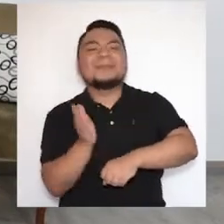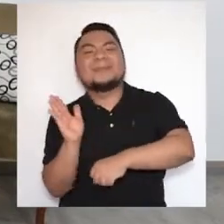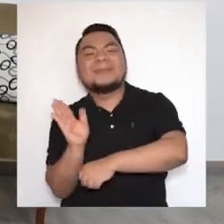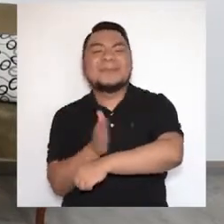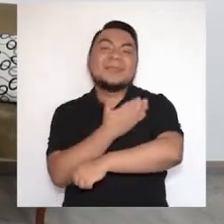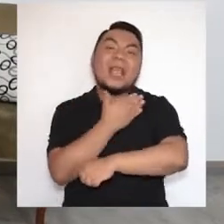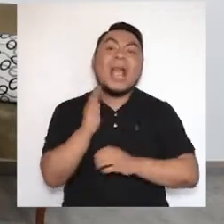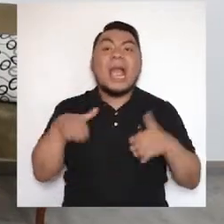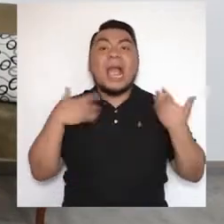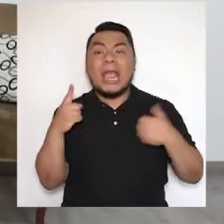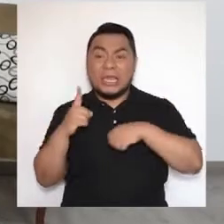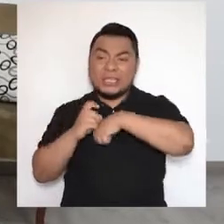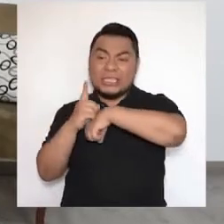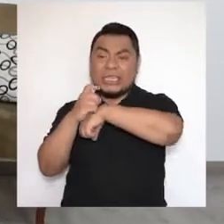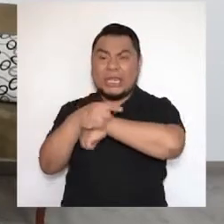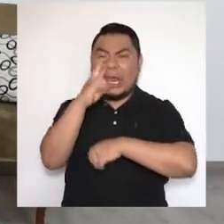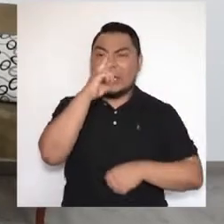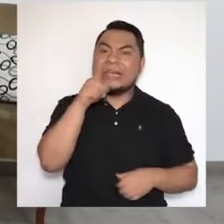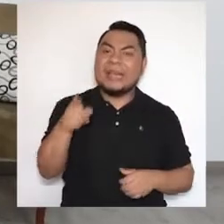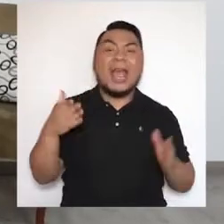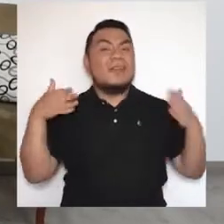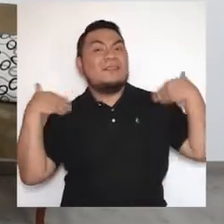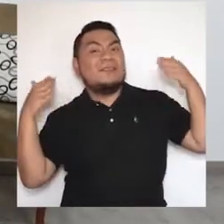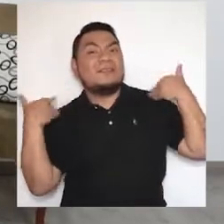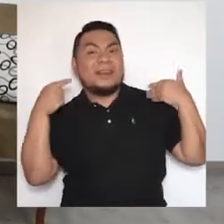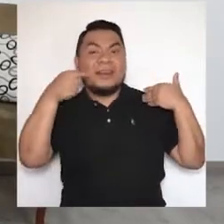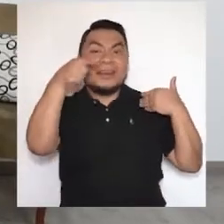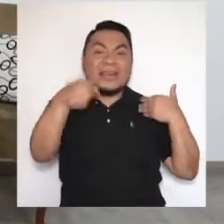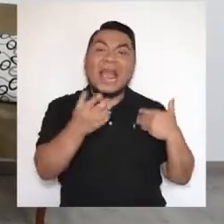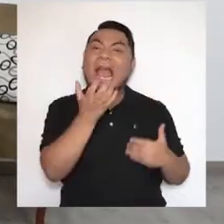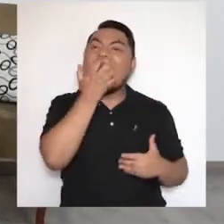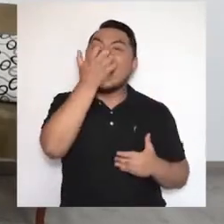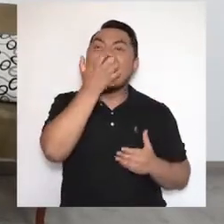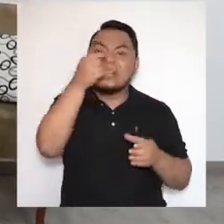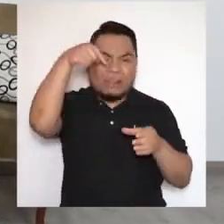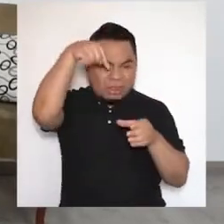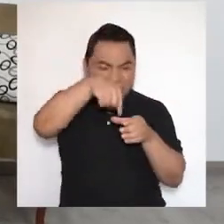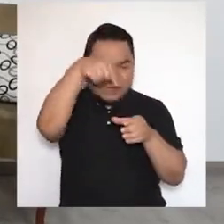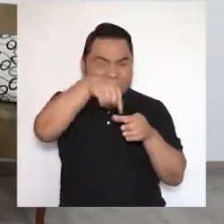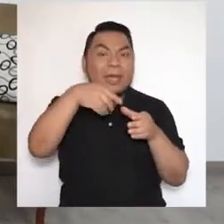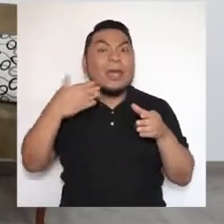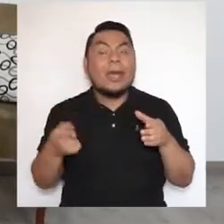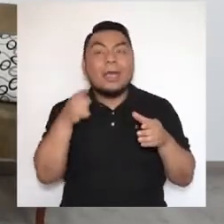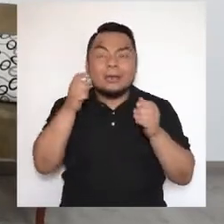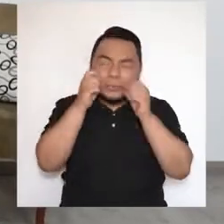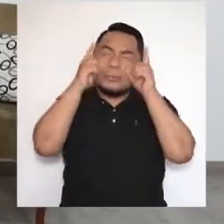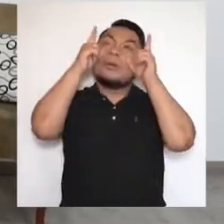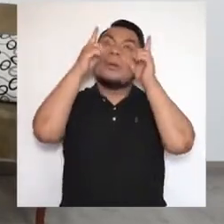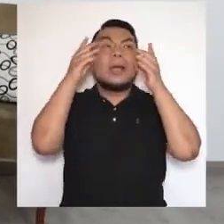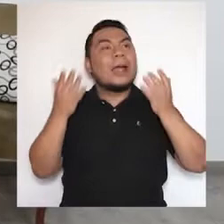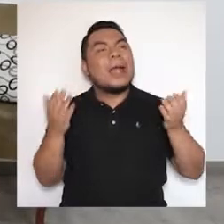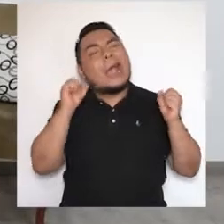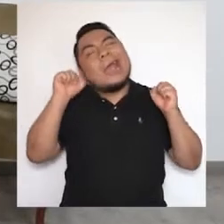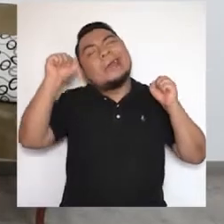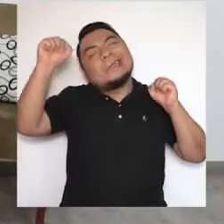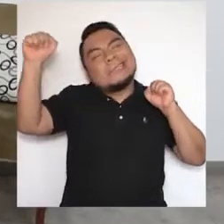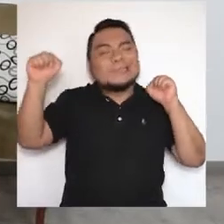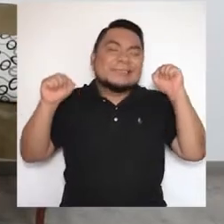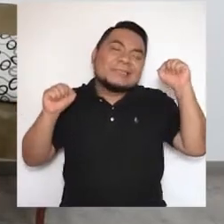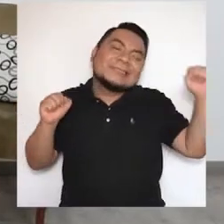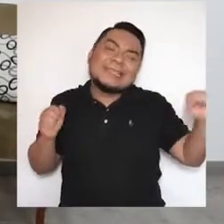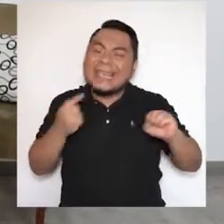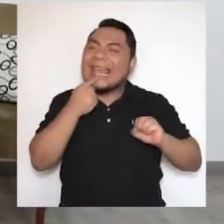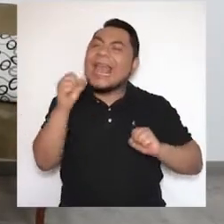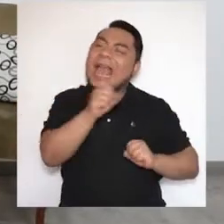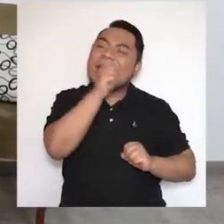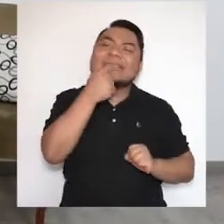Hay un bicho raro que está feliz en una manzana. Cuando se despierta, se estira y canta